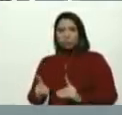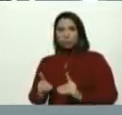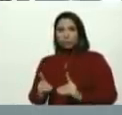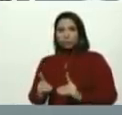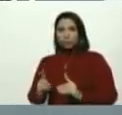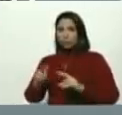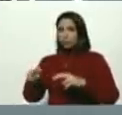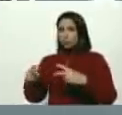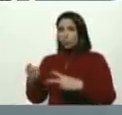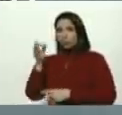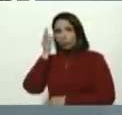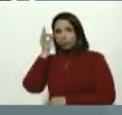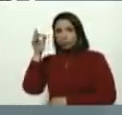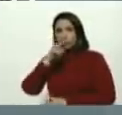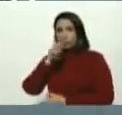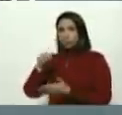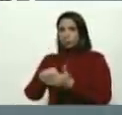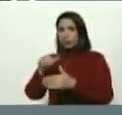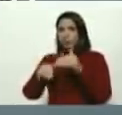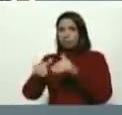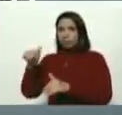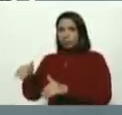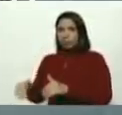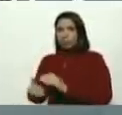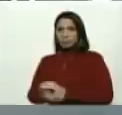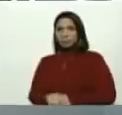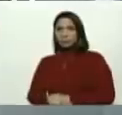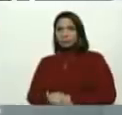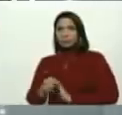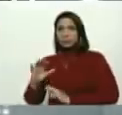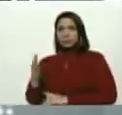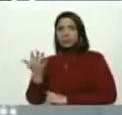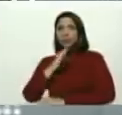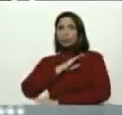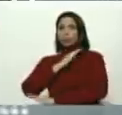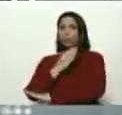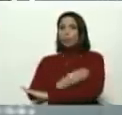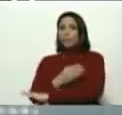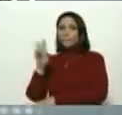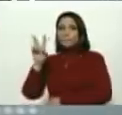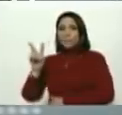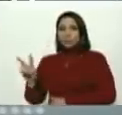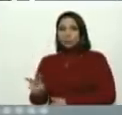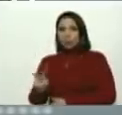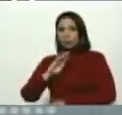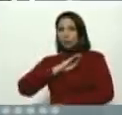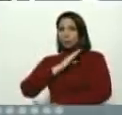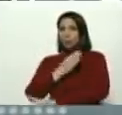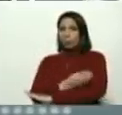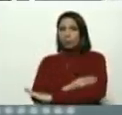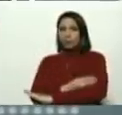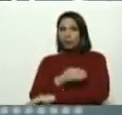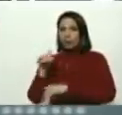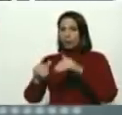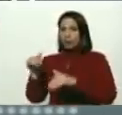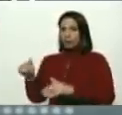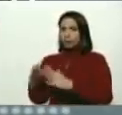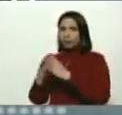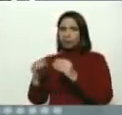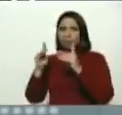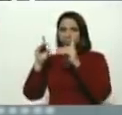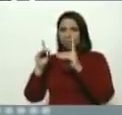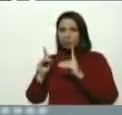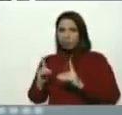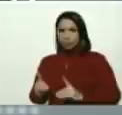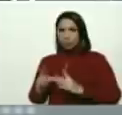del nuevo Consejo Nacional Electoral, el quinto poder de Venezuela, el poder electoral, todas sus decisiones,